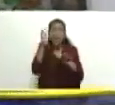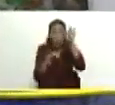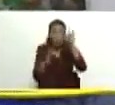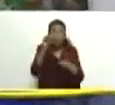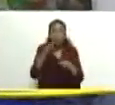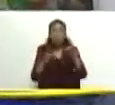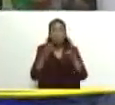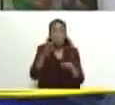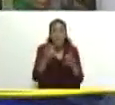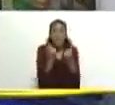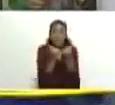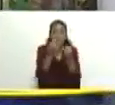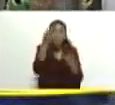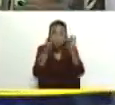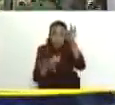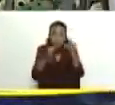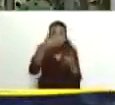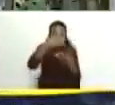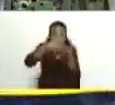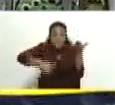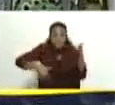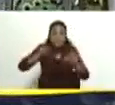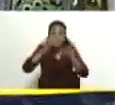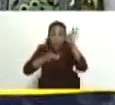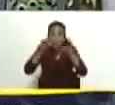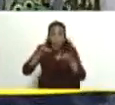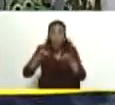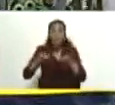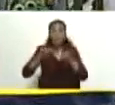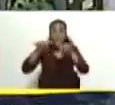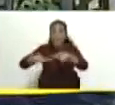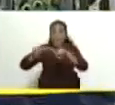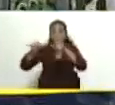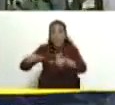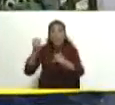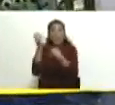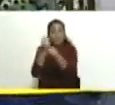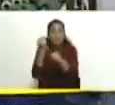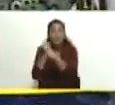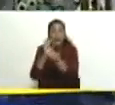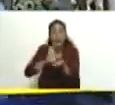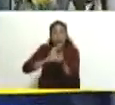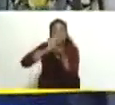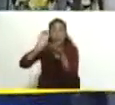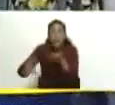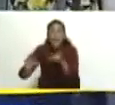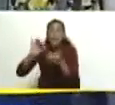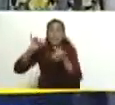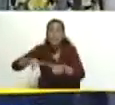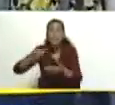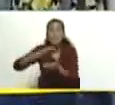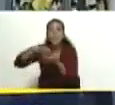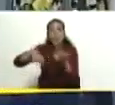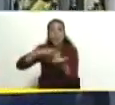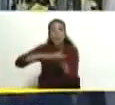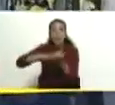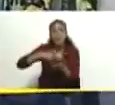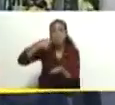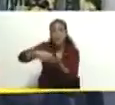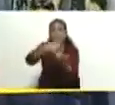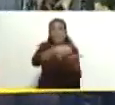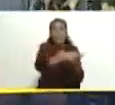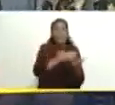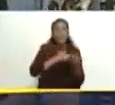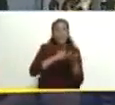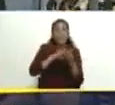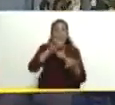Social, que eso es lo que queremos, que se haga la Contraloría Social de nuestros mismos, de resolver nuestros mismos problemas, y